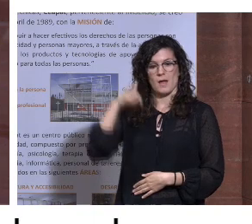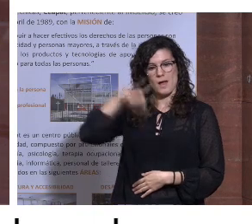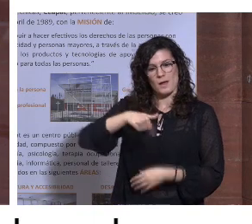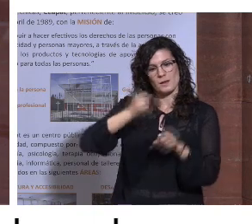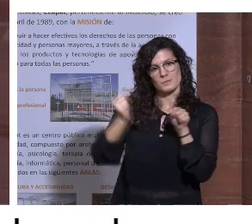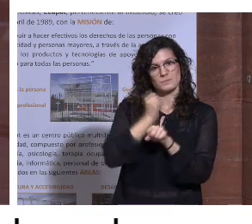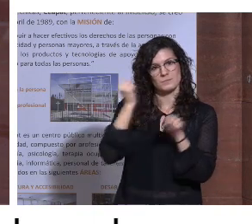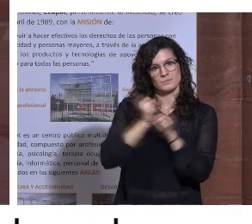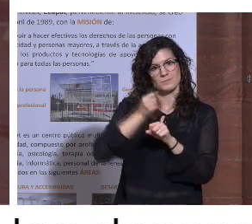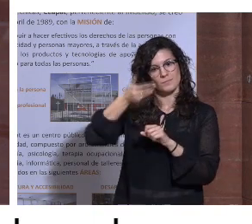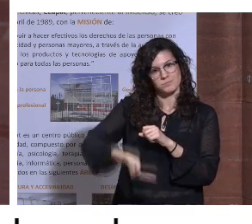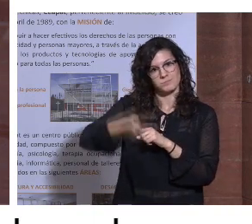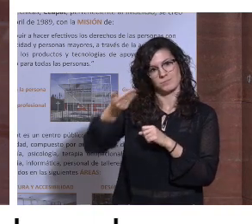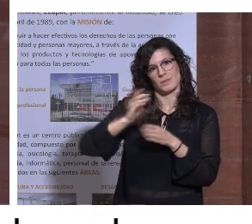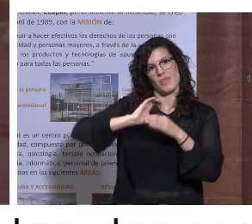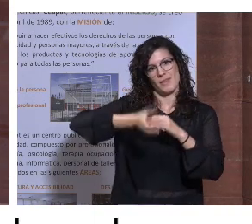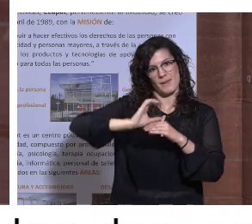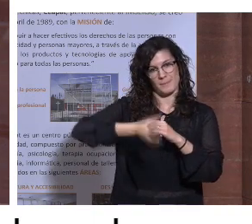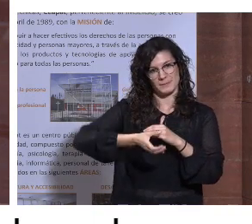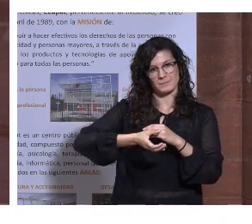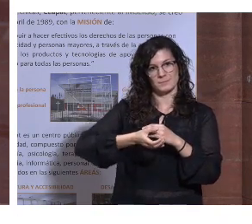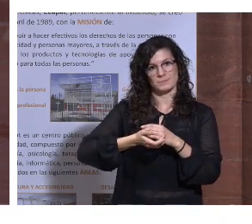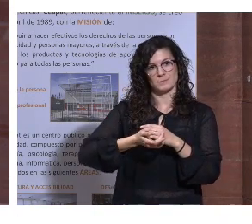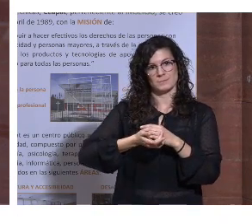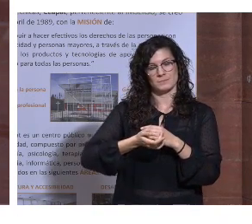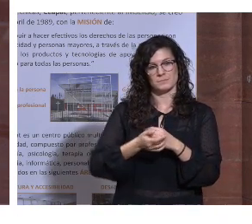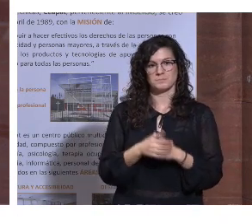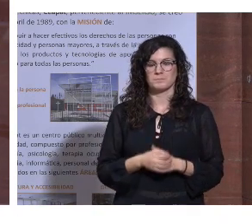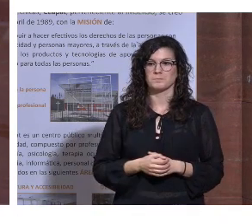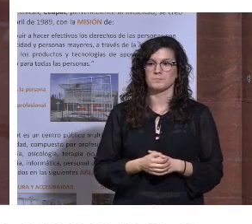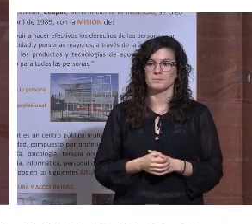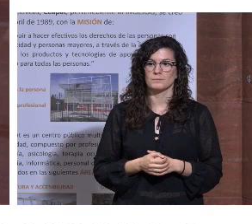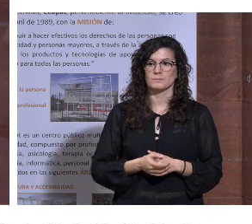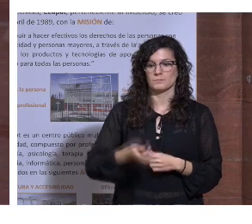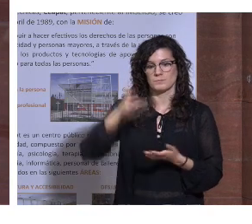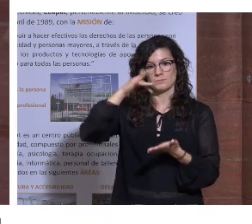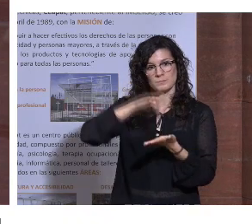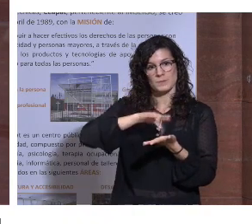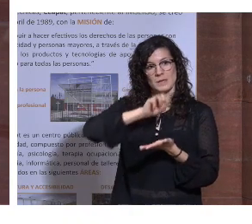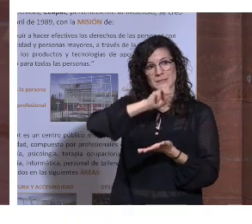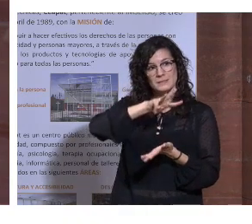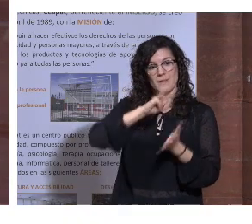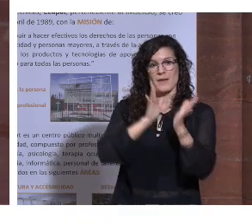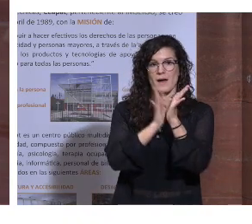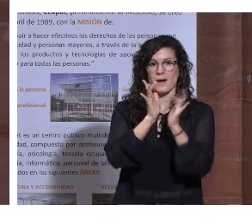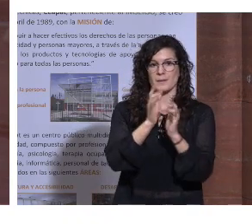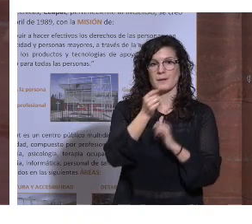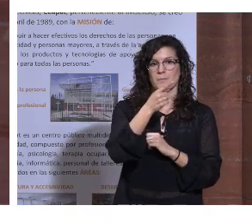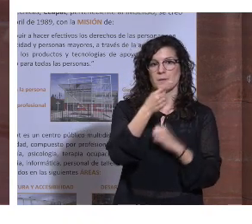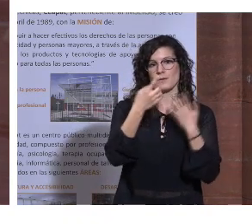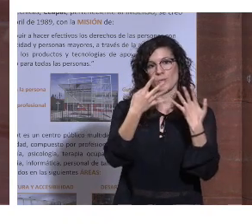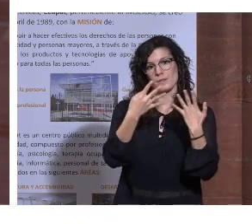en la existencia del CEAPAT. Pongámonos el 13 de abril de